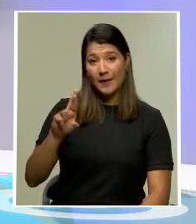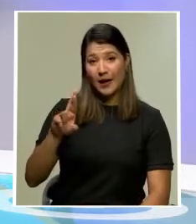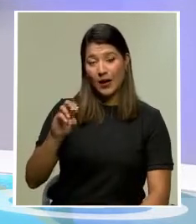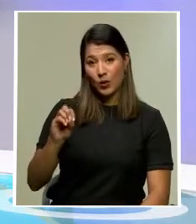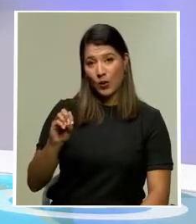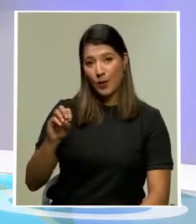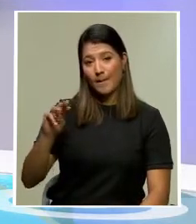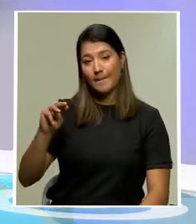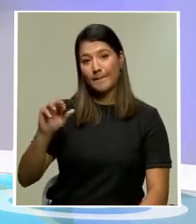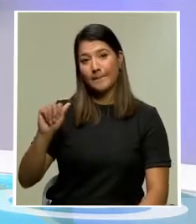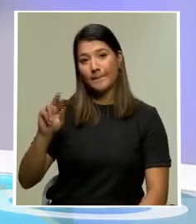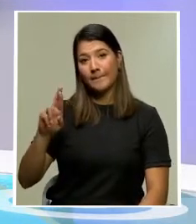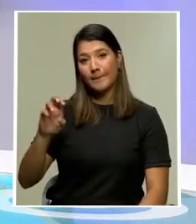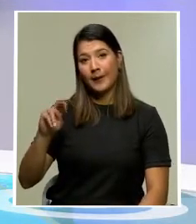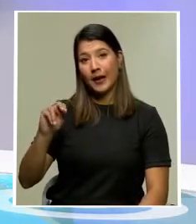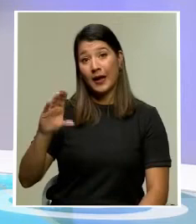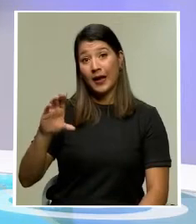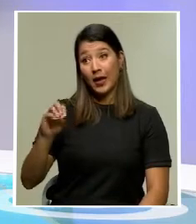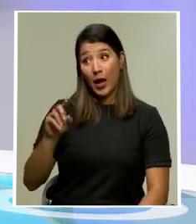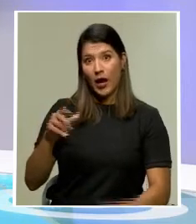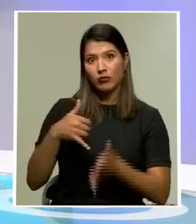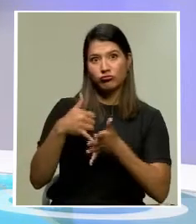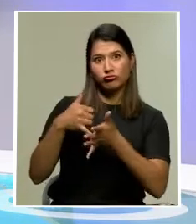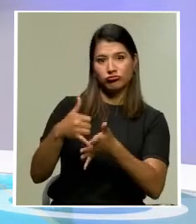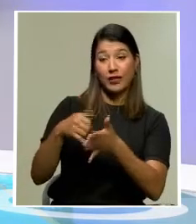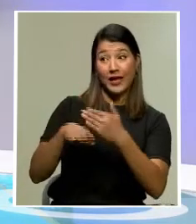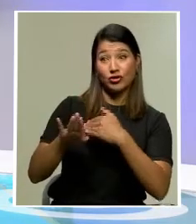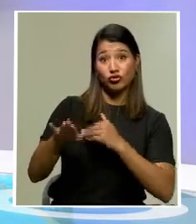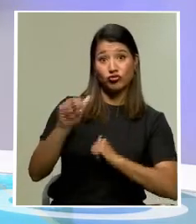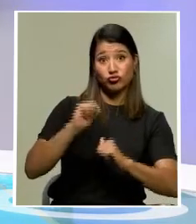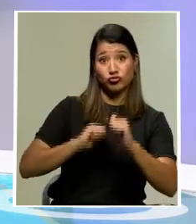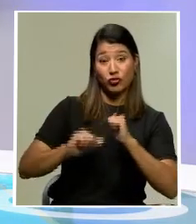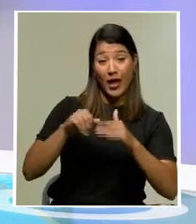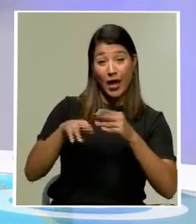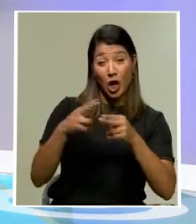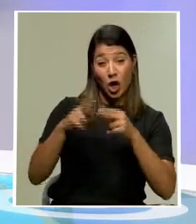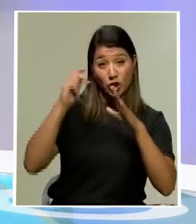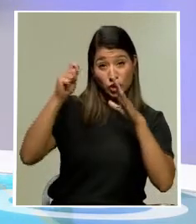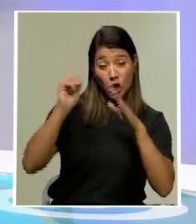fue premiado por su actuación en el cortometraje Como un